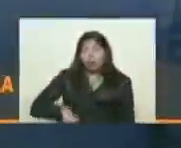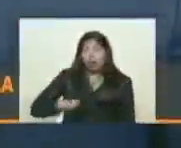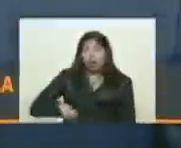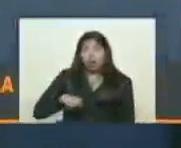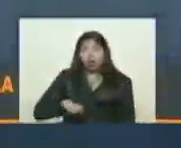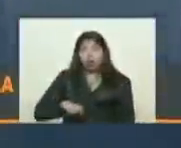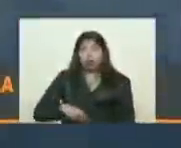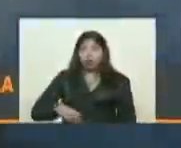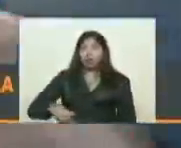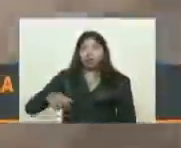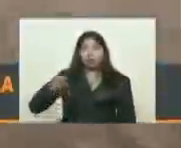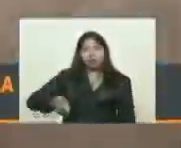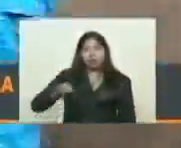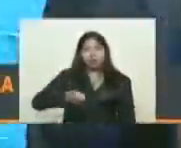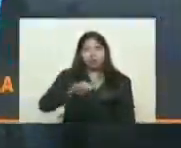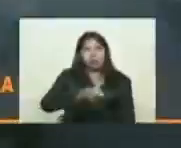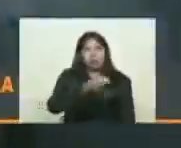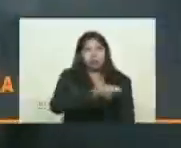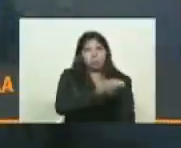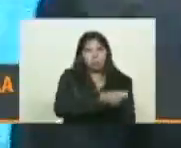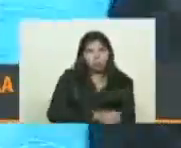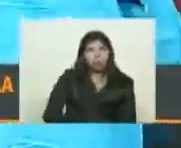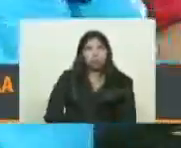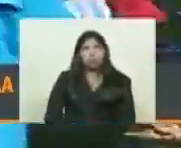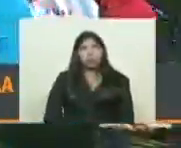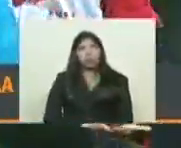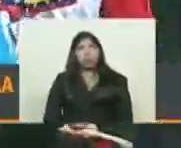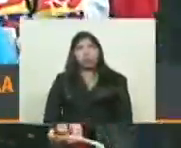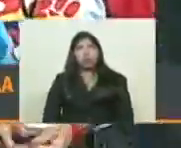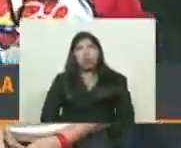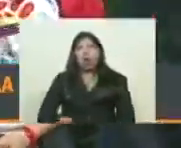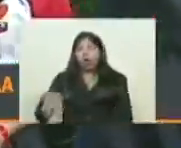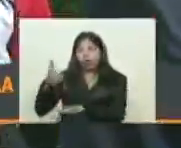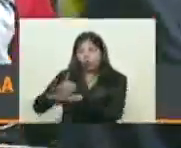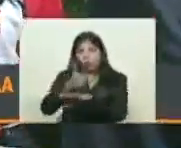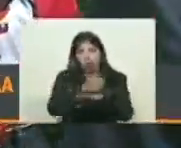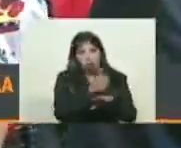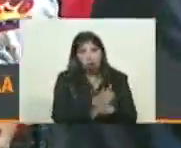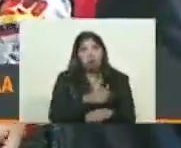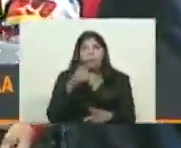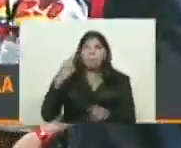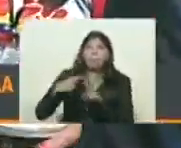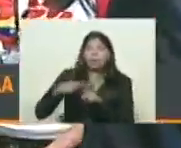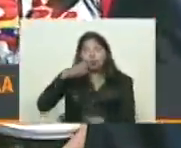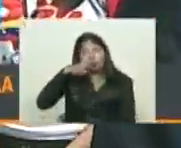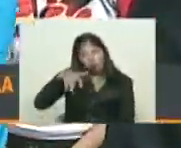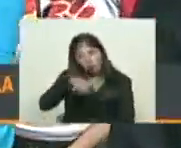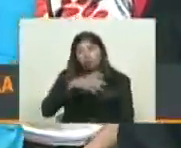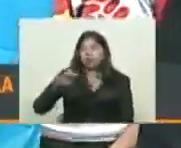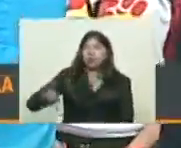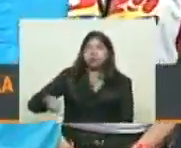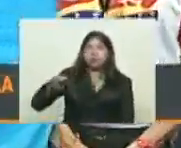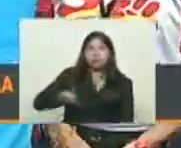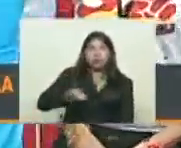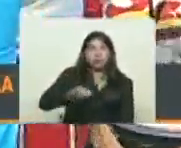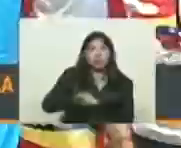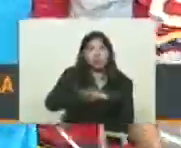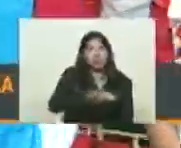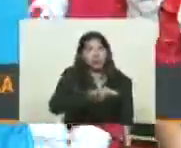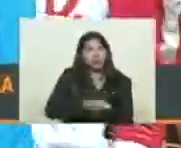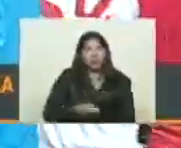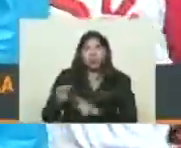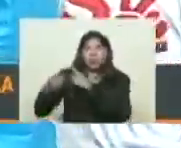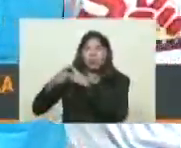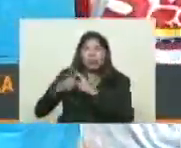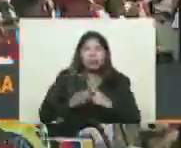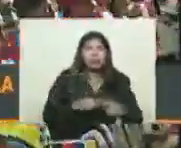autoridades y del pueblo venezolano que participa en este importante evento. Las cifras